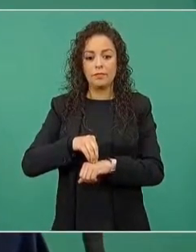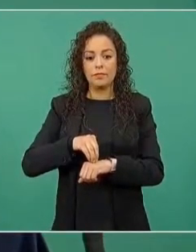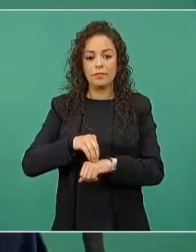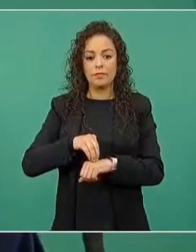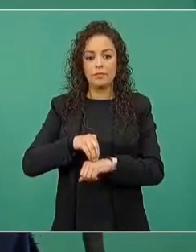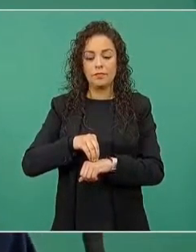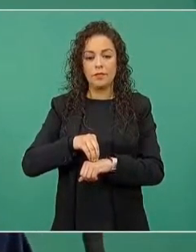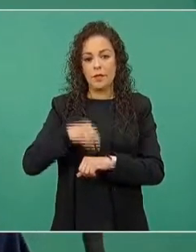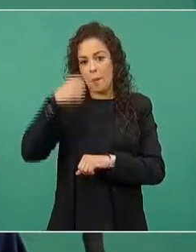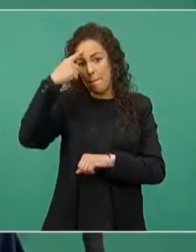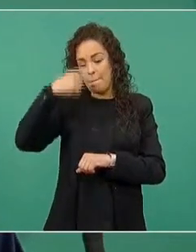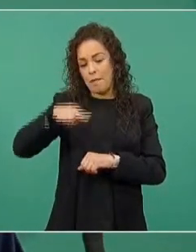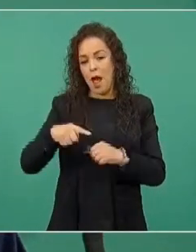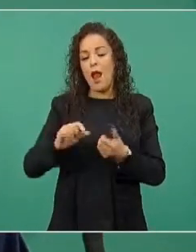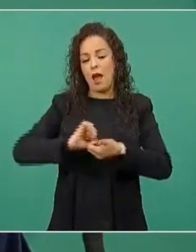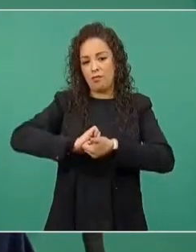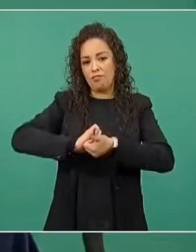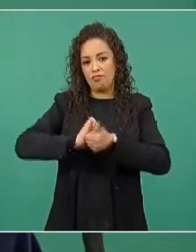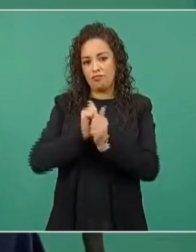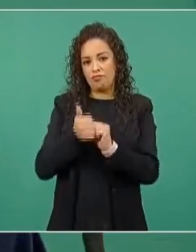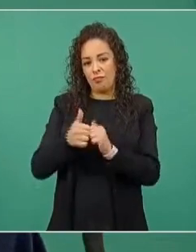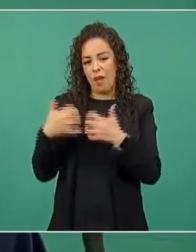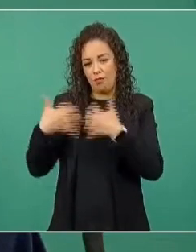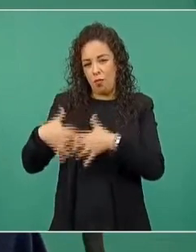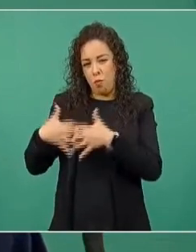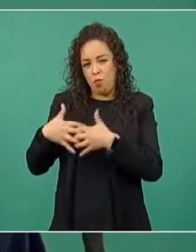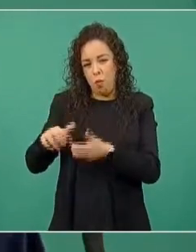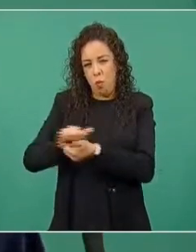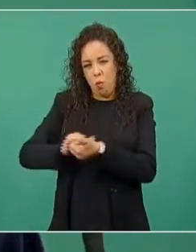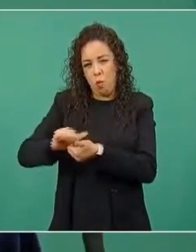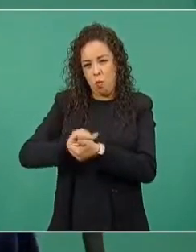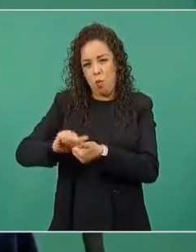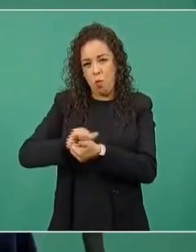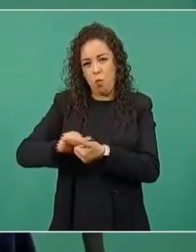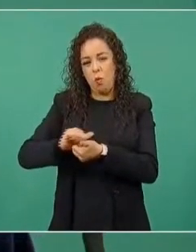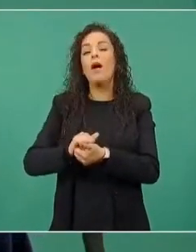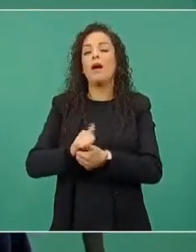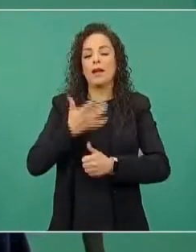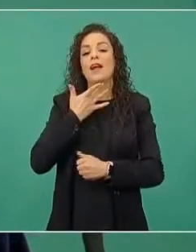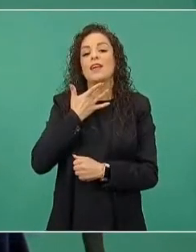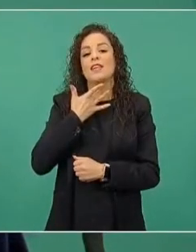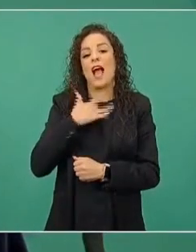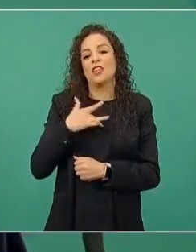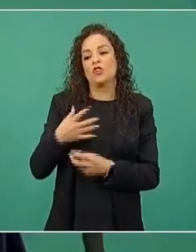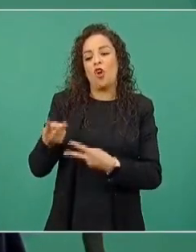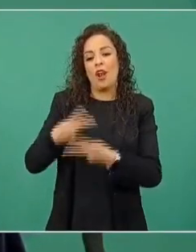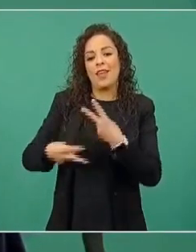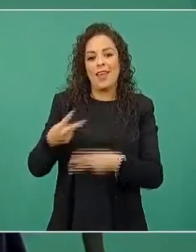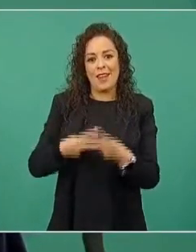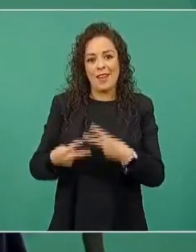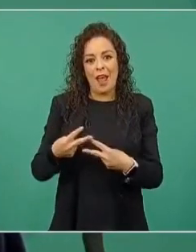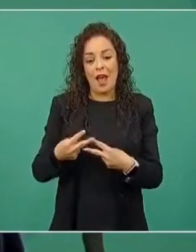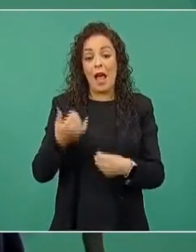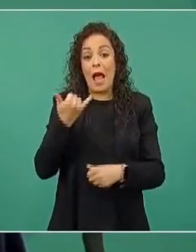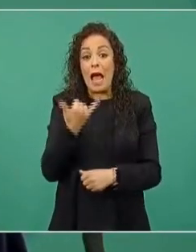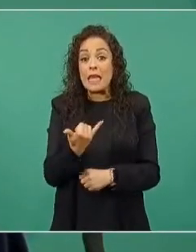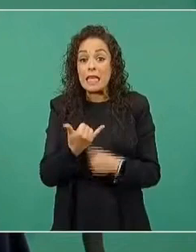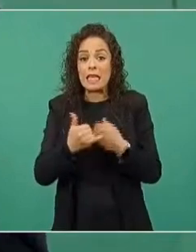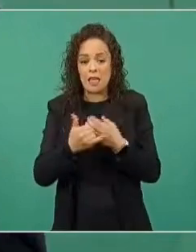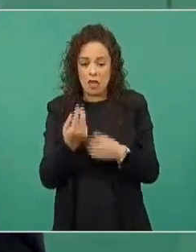convirtiéndolo en gasolina con esta planta, y además se evita la